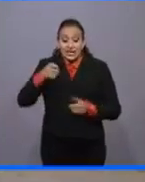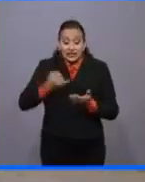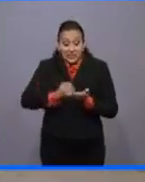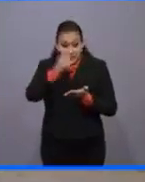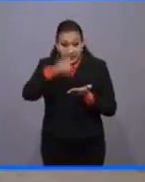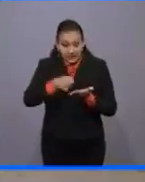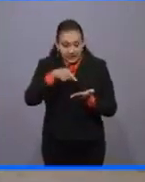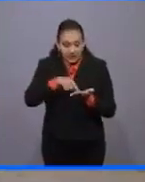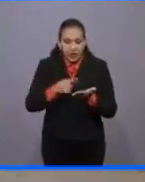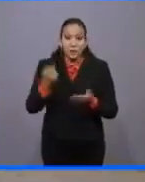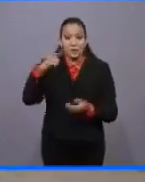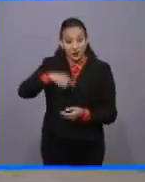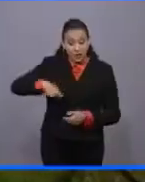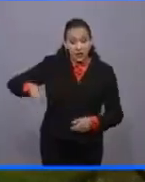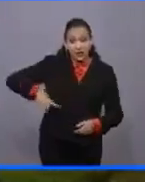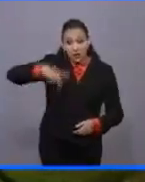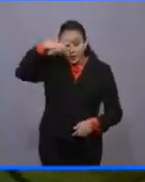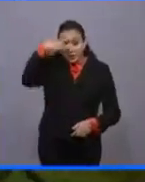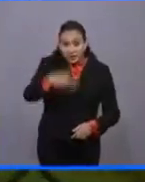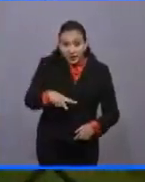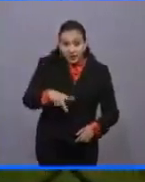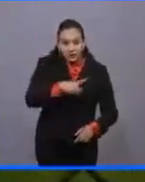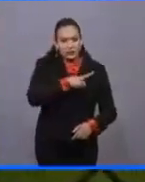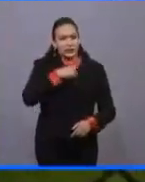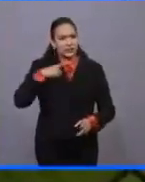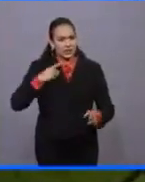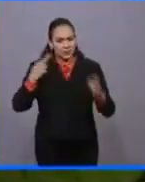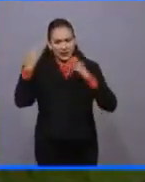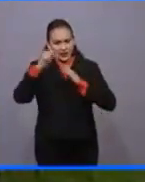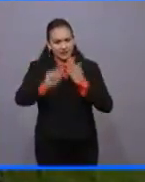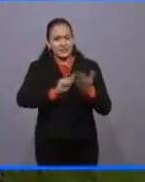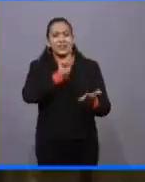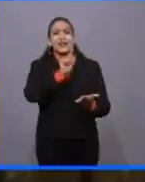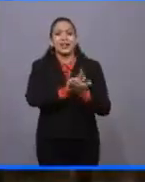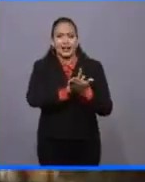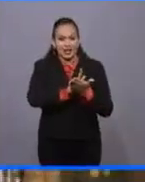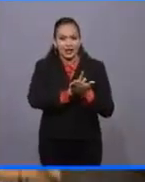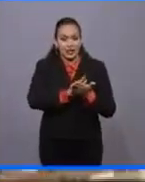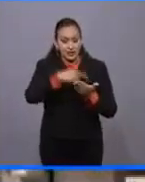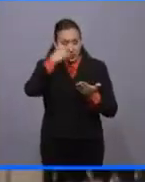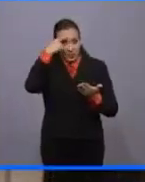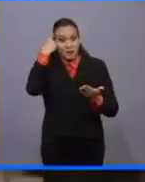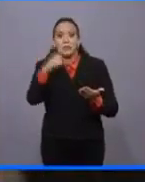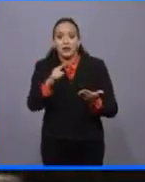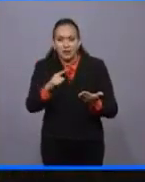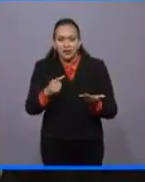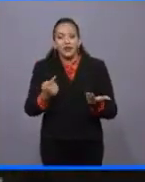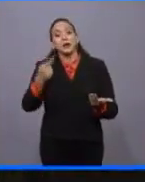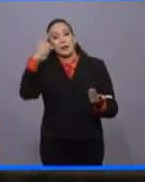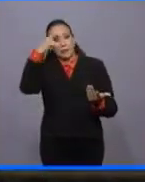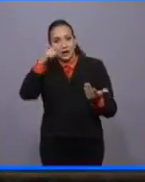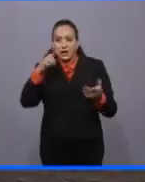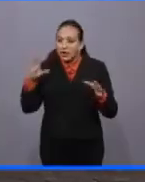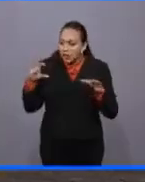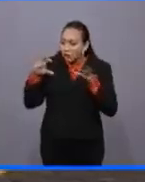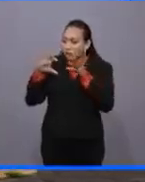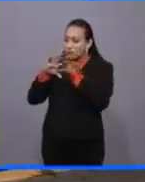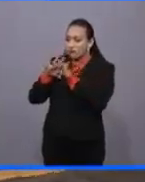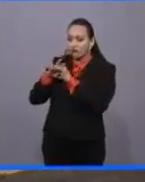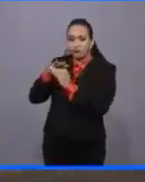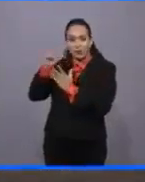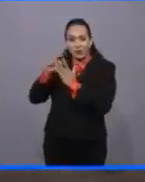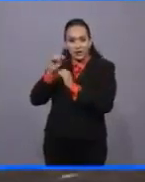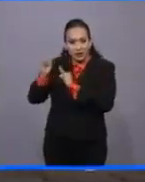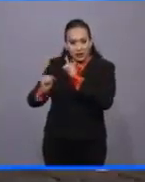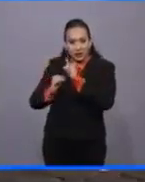Sentencia en la que ordena al Estado mexicano revisar su marco normativo interno para armonizarlo con dicha convención en torno